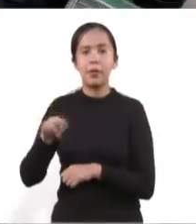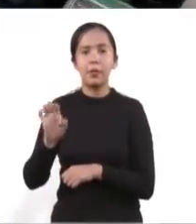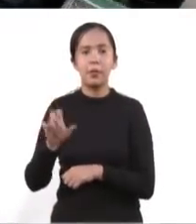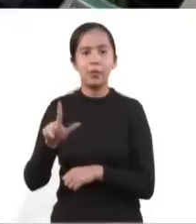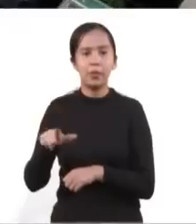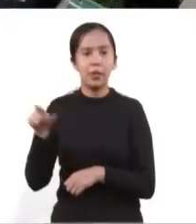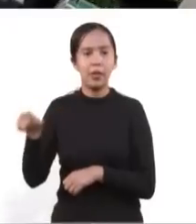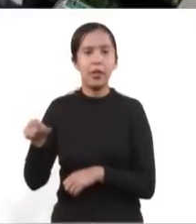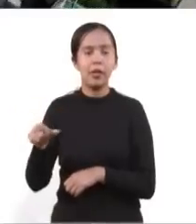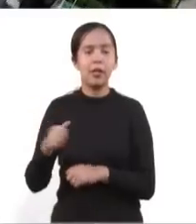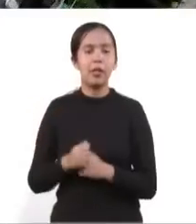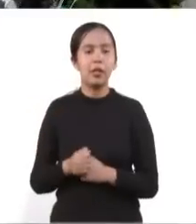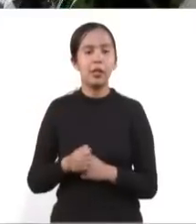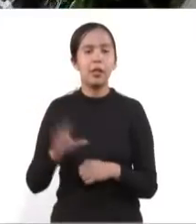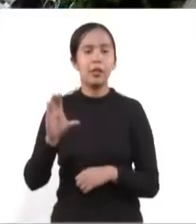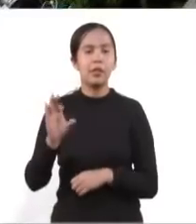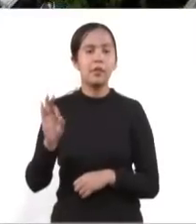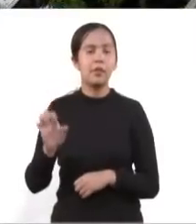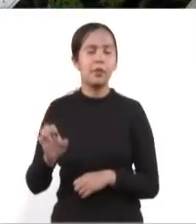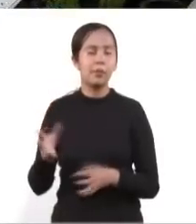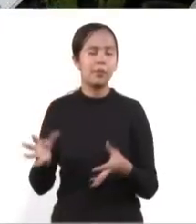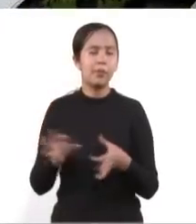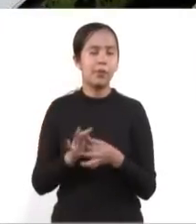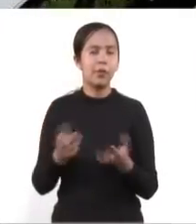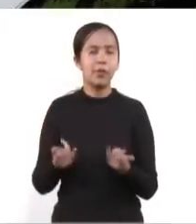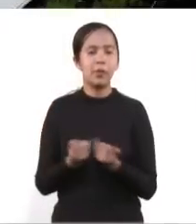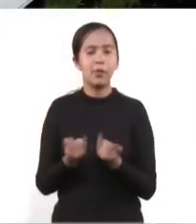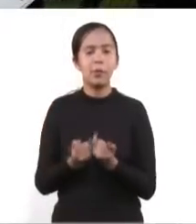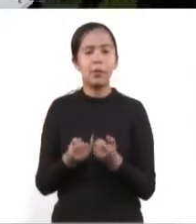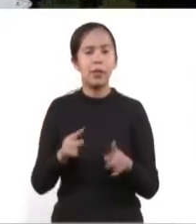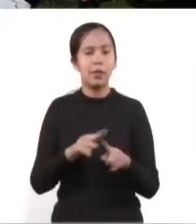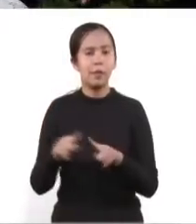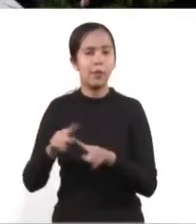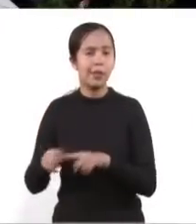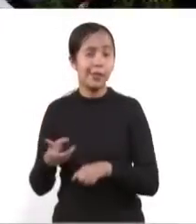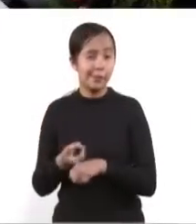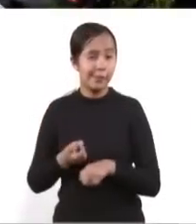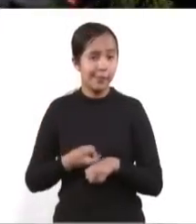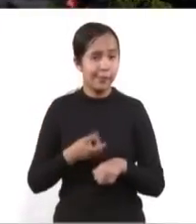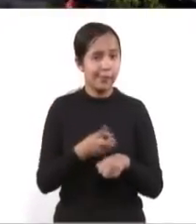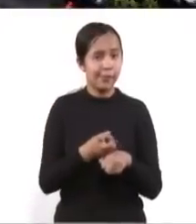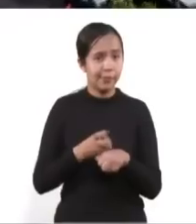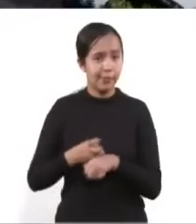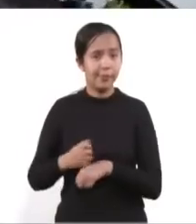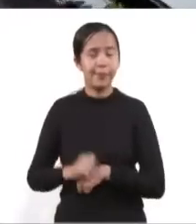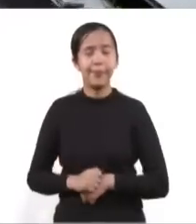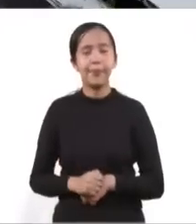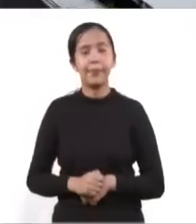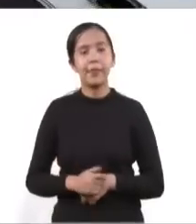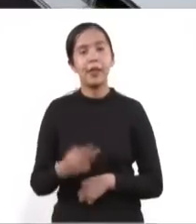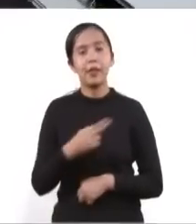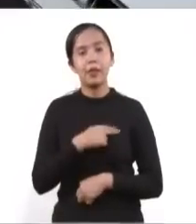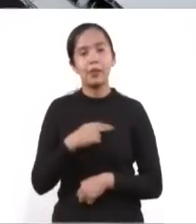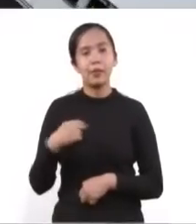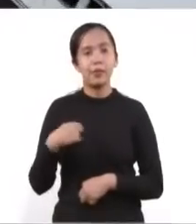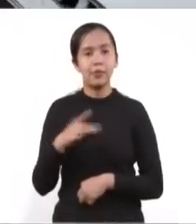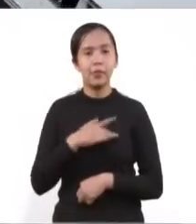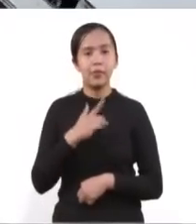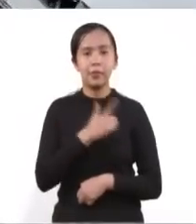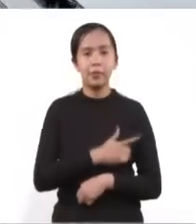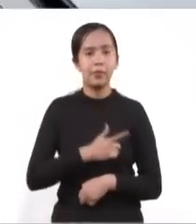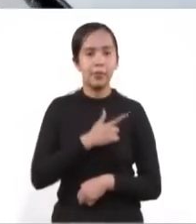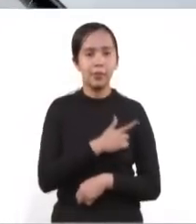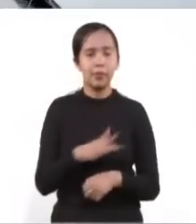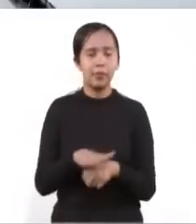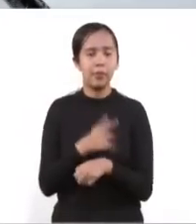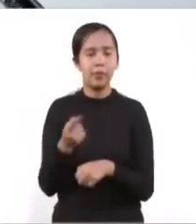la Comisión Federal de Electricidad. Distinguidos invitadas, invitados. Es un gusto compartir